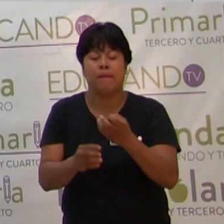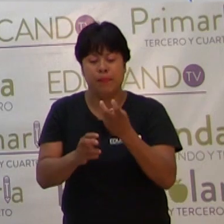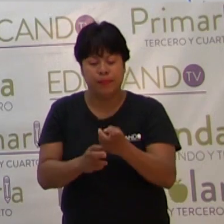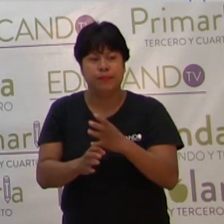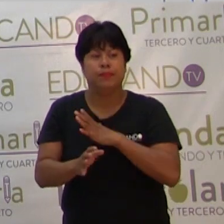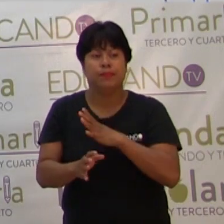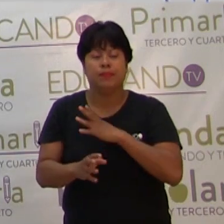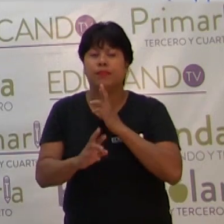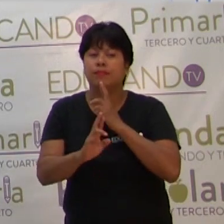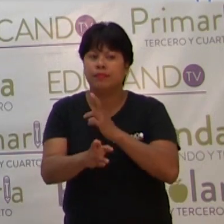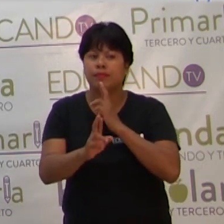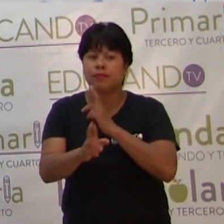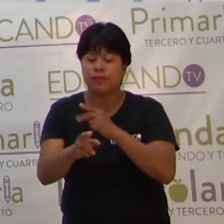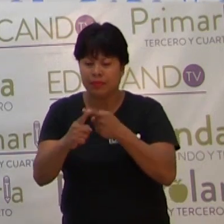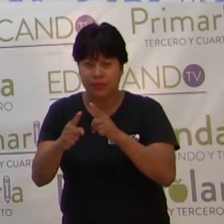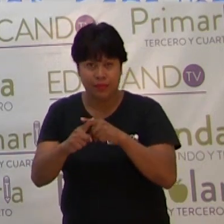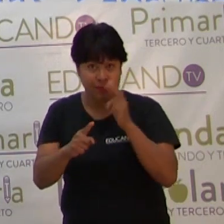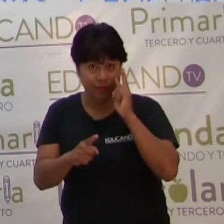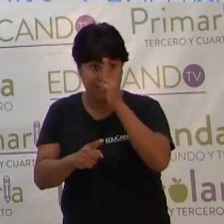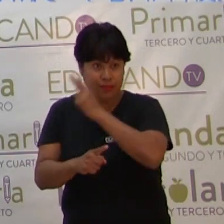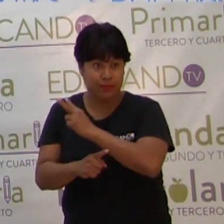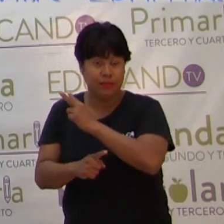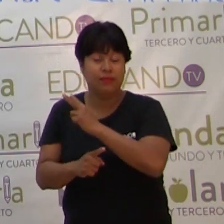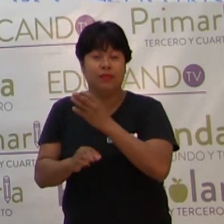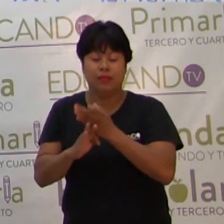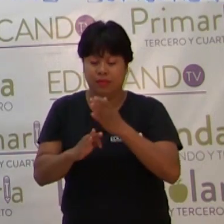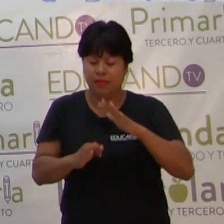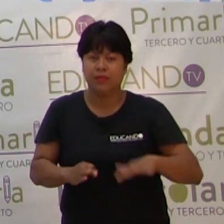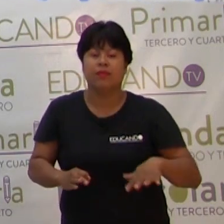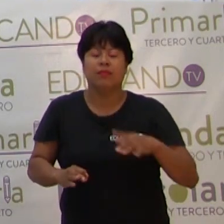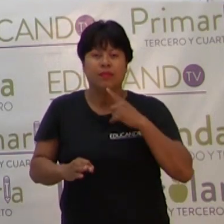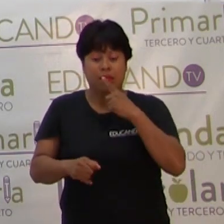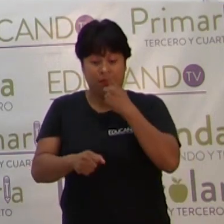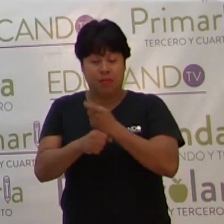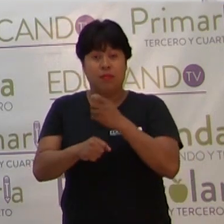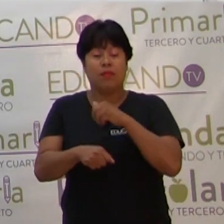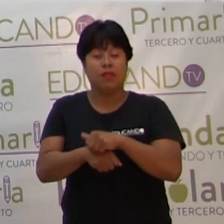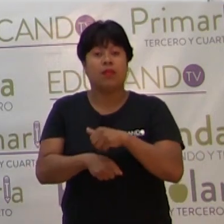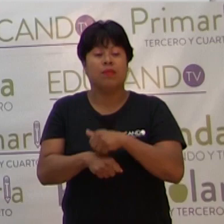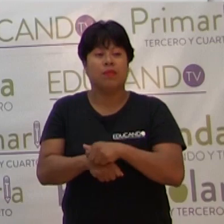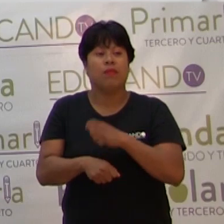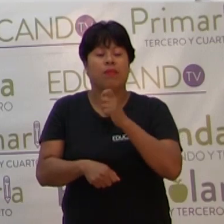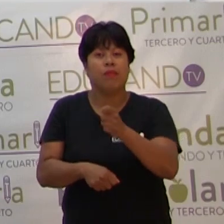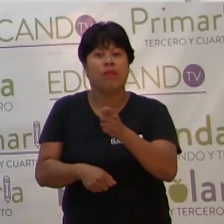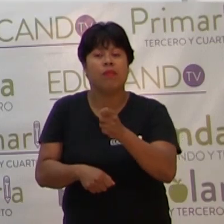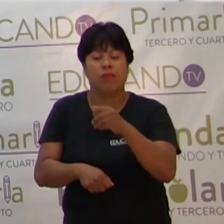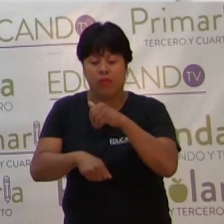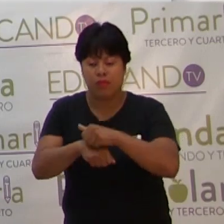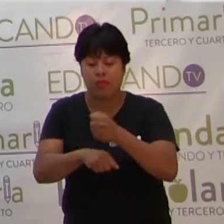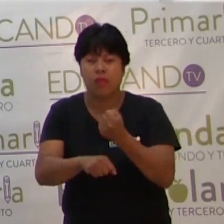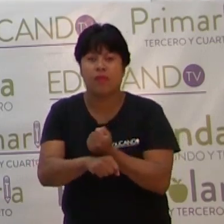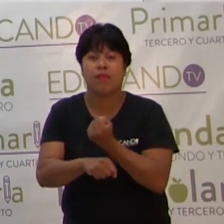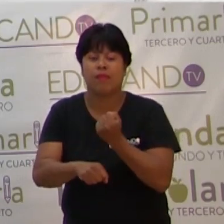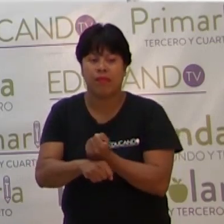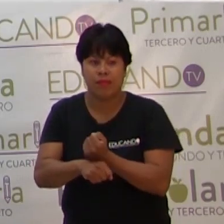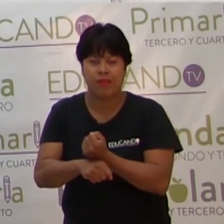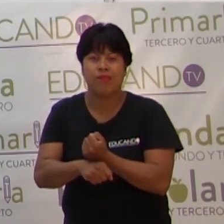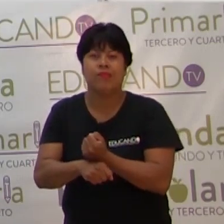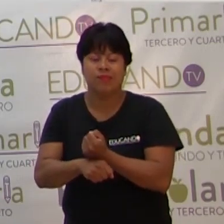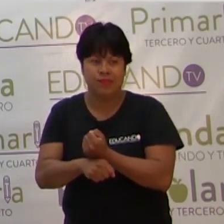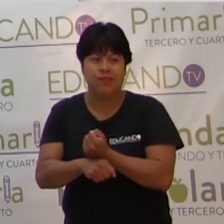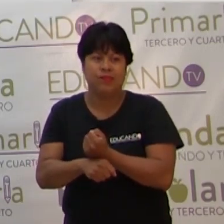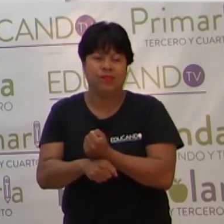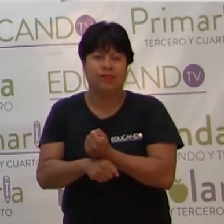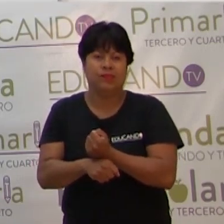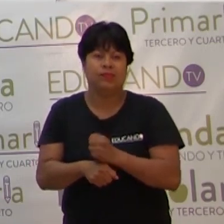esas cifras que te arroje. Como te comento, el primer dígito o los primeros dos dígitos van a corresponder a